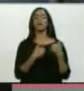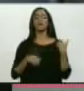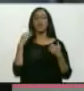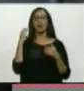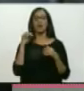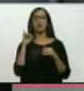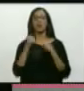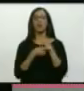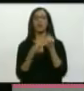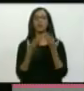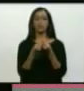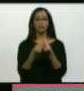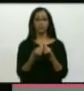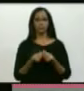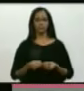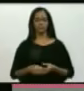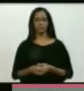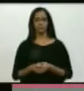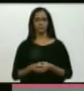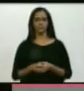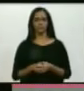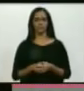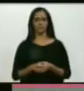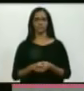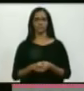Guaidó juntos.